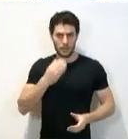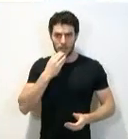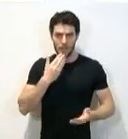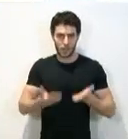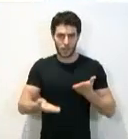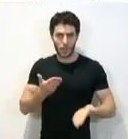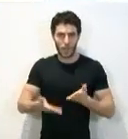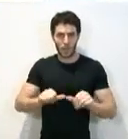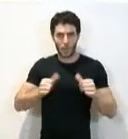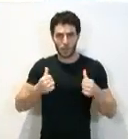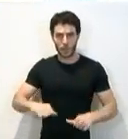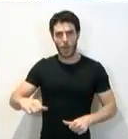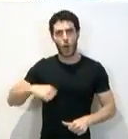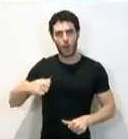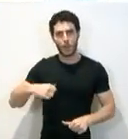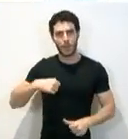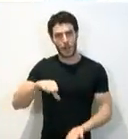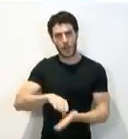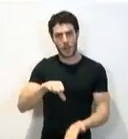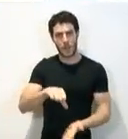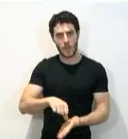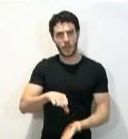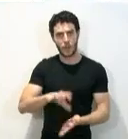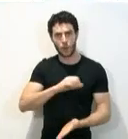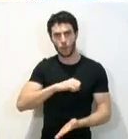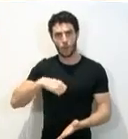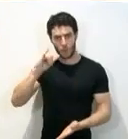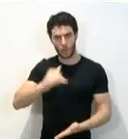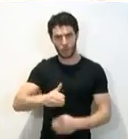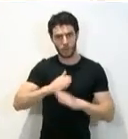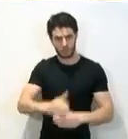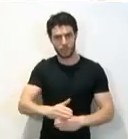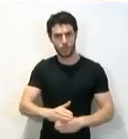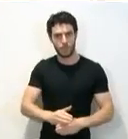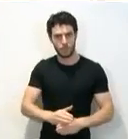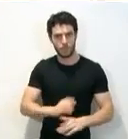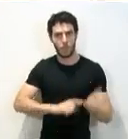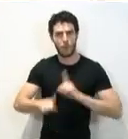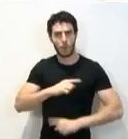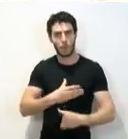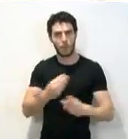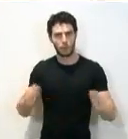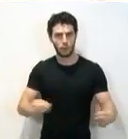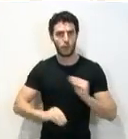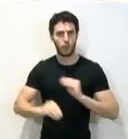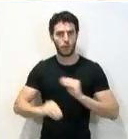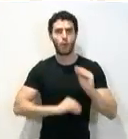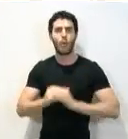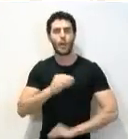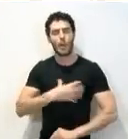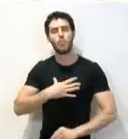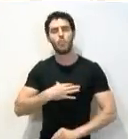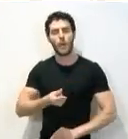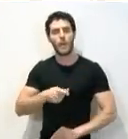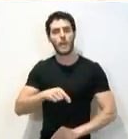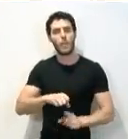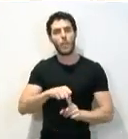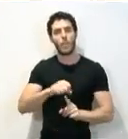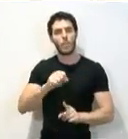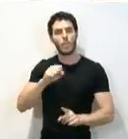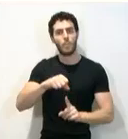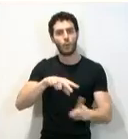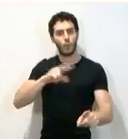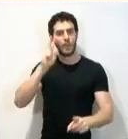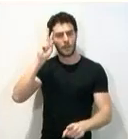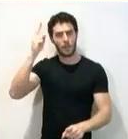modelo hospitalocéntrico que tanto ha imperado en nuestra comunidad. Resolvería muchísimos problemas, es un cambio de enfoque y pone, como decía, al